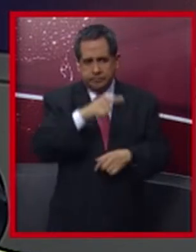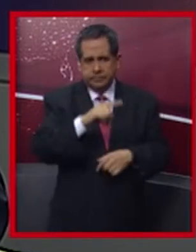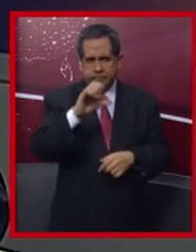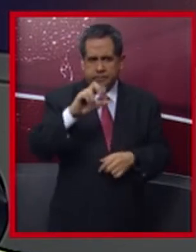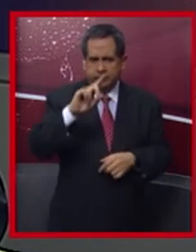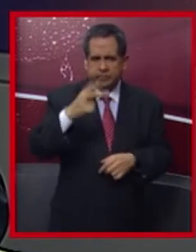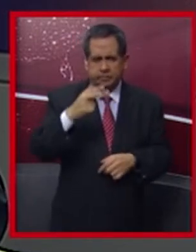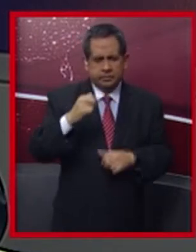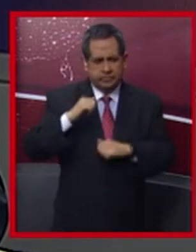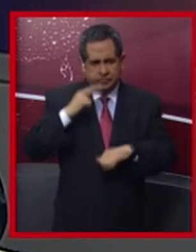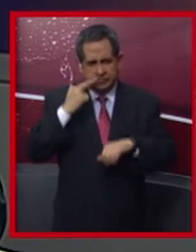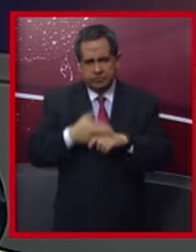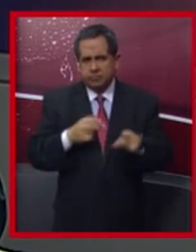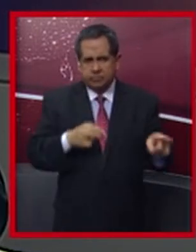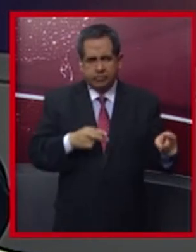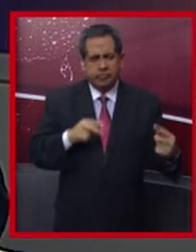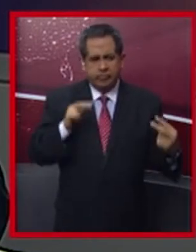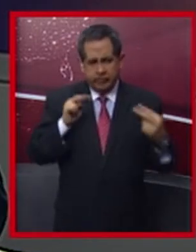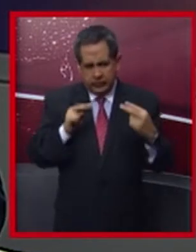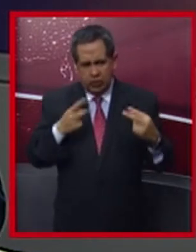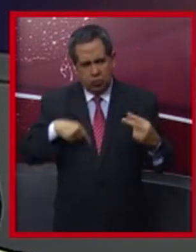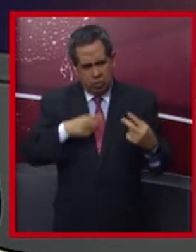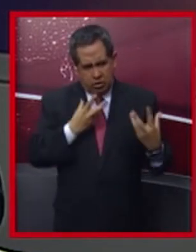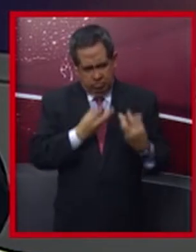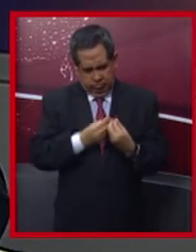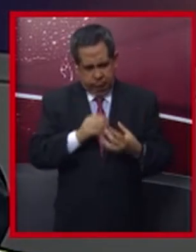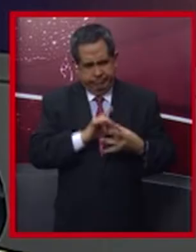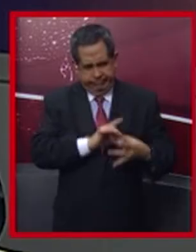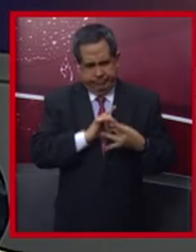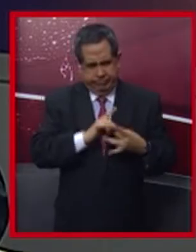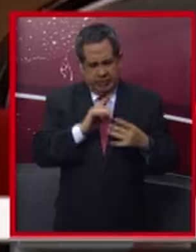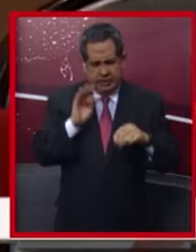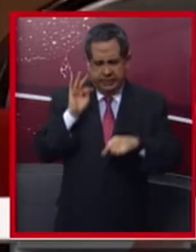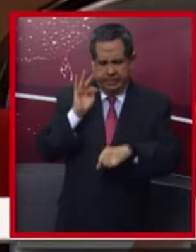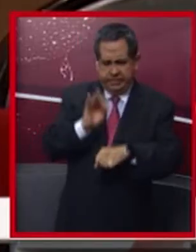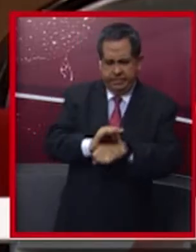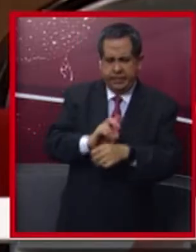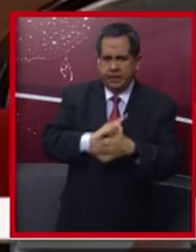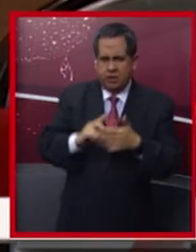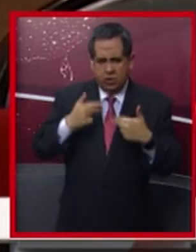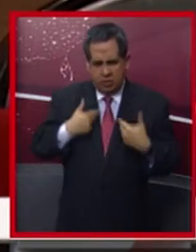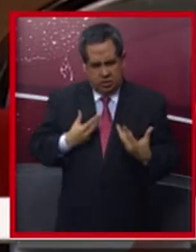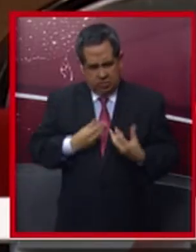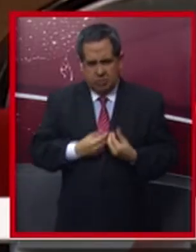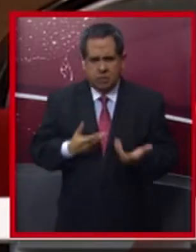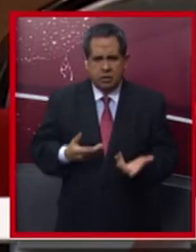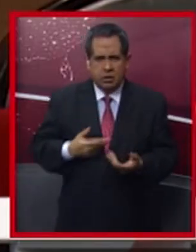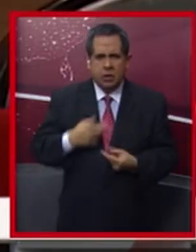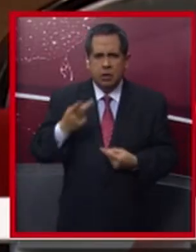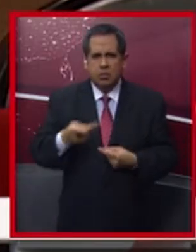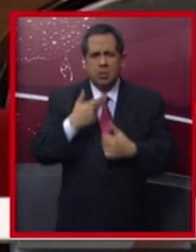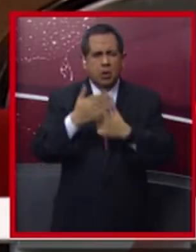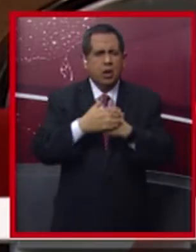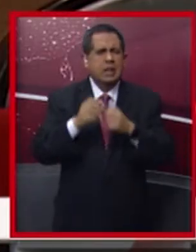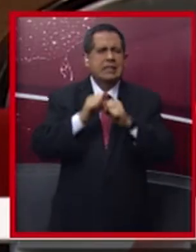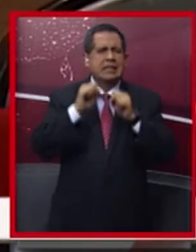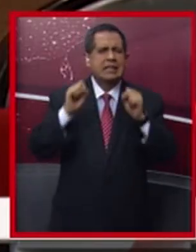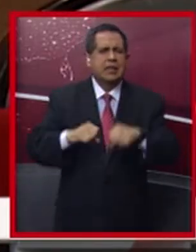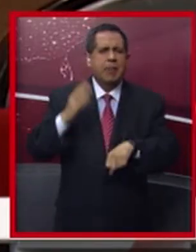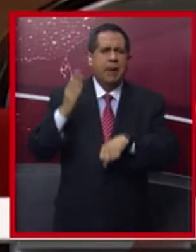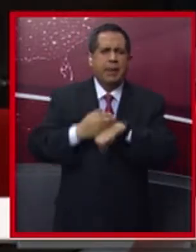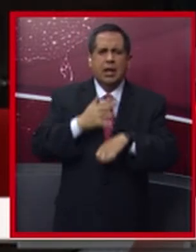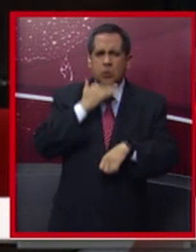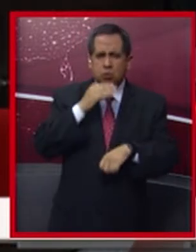CNDH a ver a los legisladores como un aliado para cerrar filas en defensa de los derechos humanos. Le cuestionó sobre el nuevo sistema penal acusatorio y